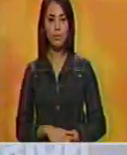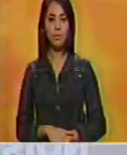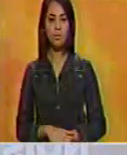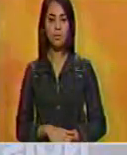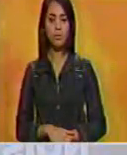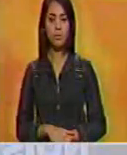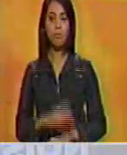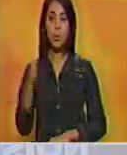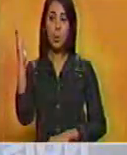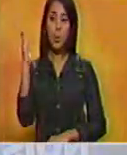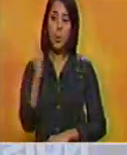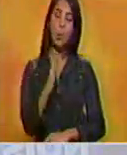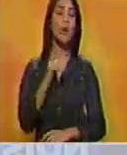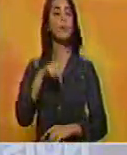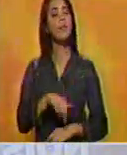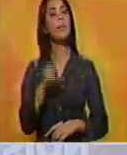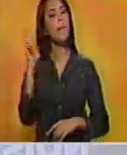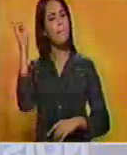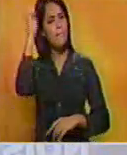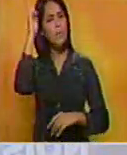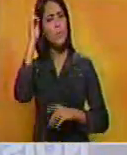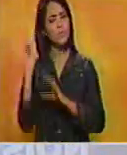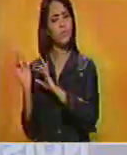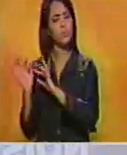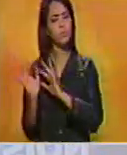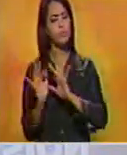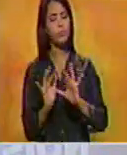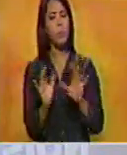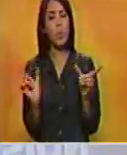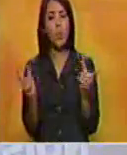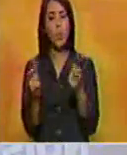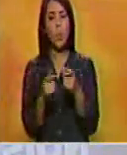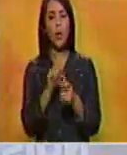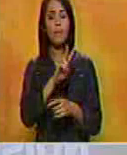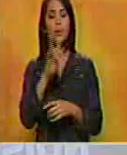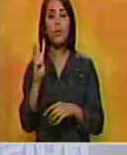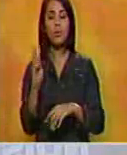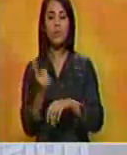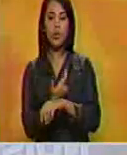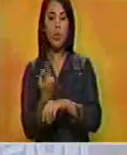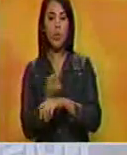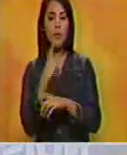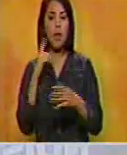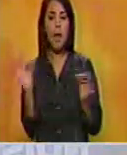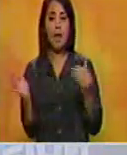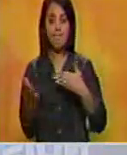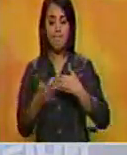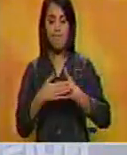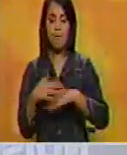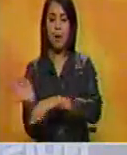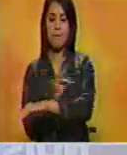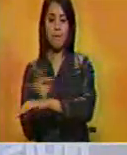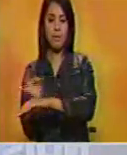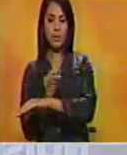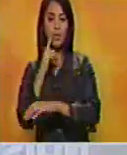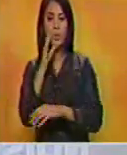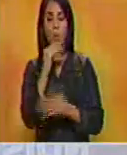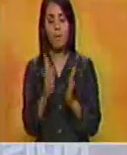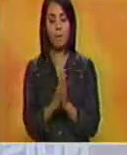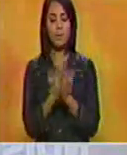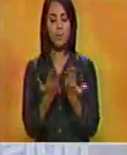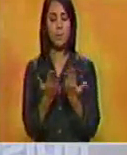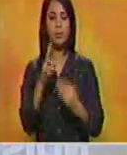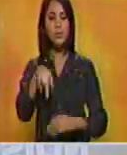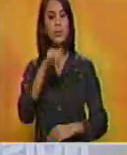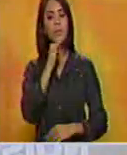La llegada de venezolanos a Perú se redujo a menos de la mitad en las 24 horas posteriores al cierre de frontera para inmigrantes que no tienen pasaporte.